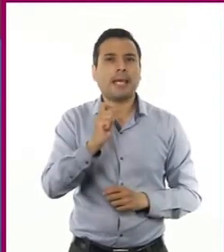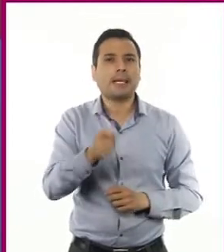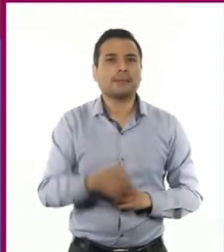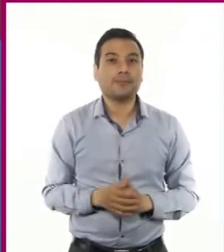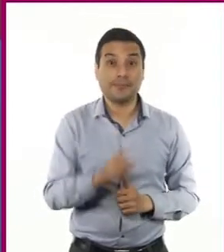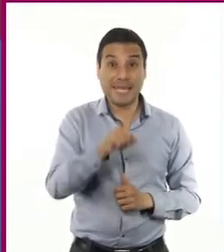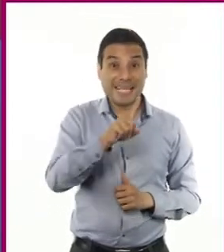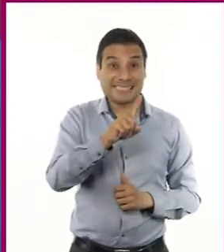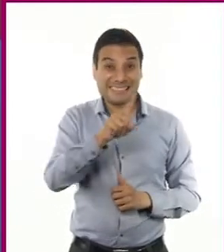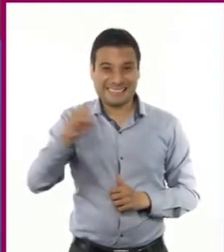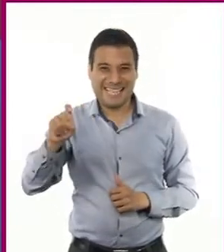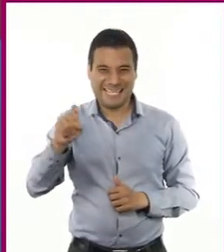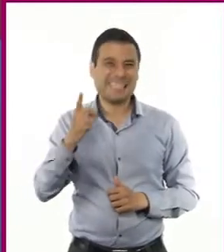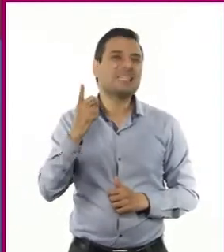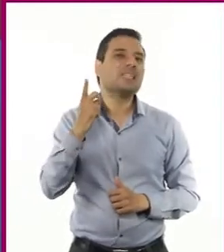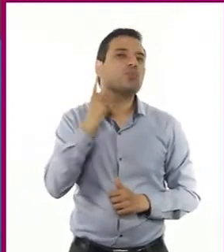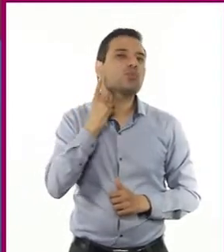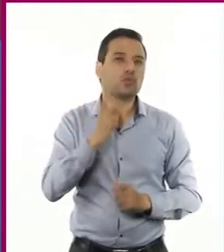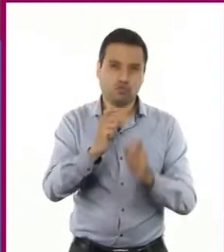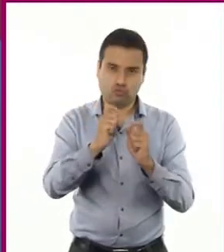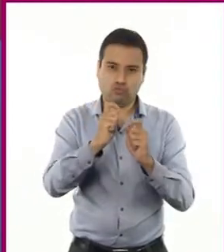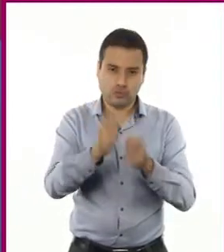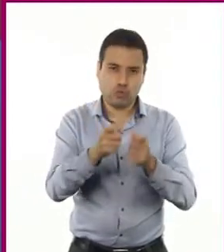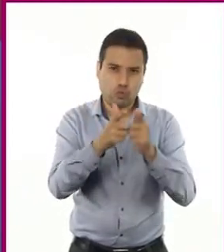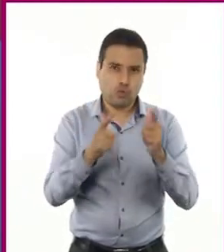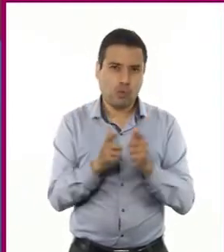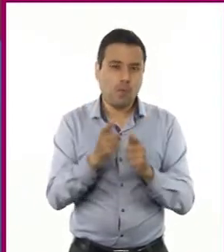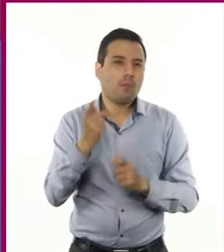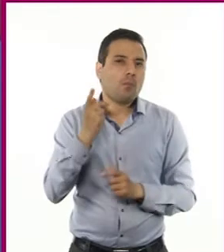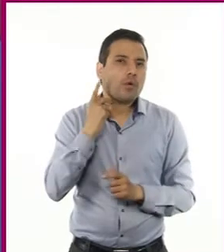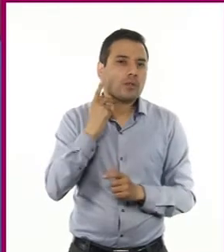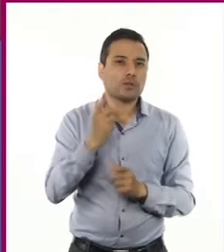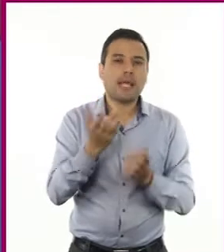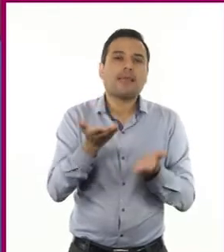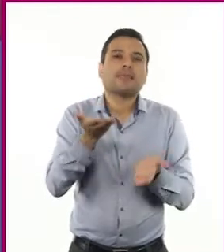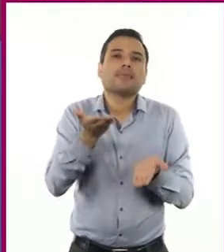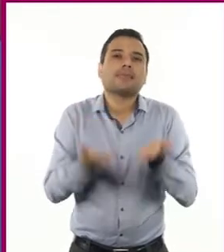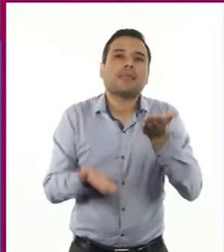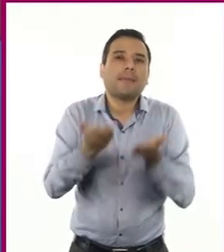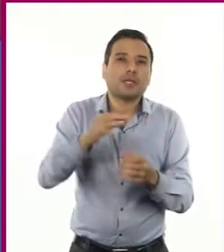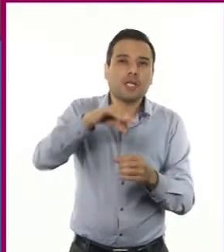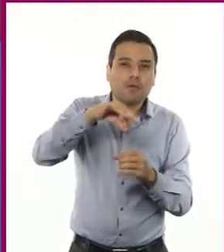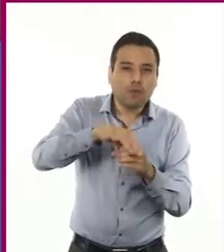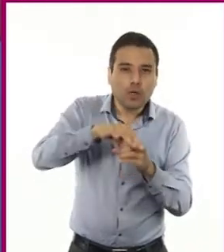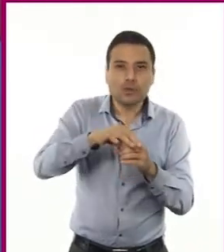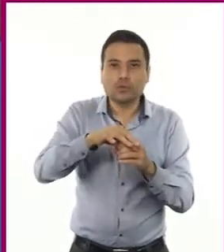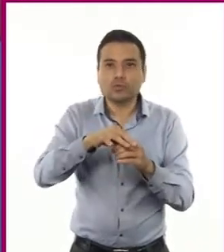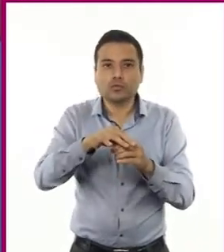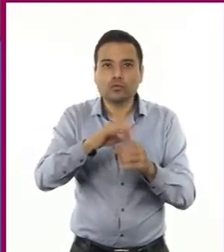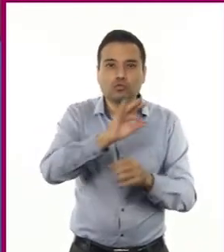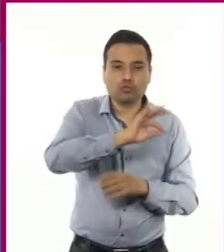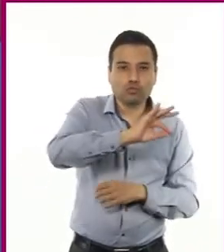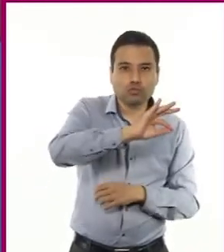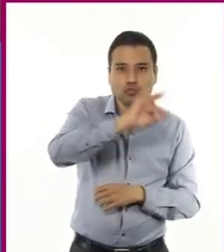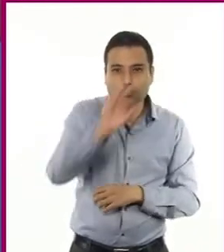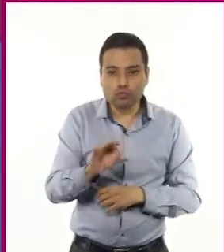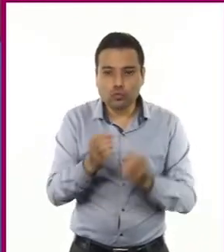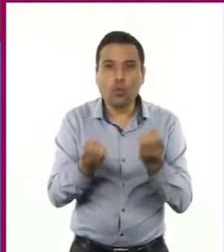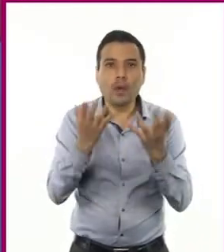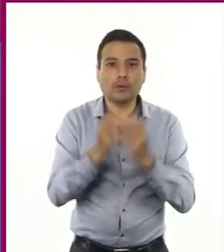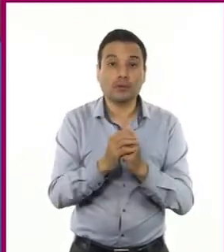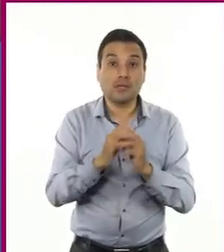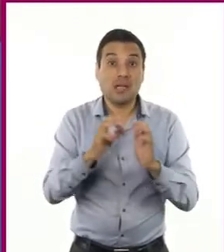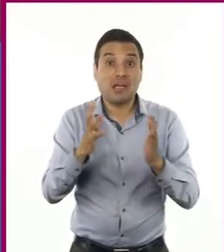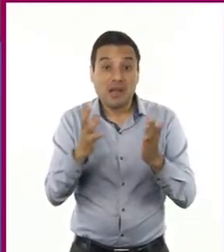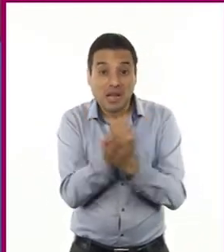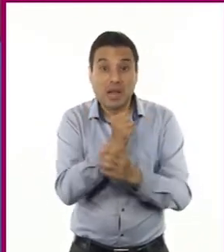100 escaños entre los partidos, según el porcentaje nacional de sufragios que obtuviesen, independientemente de si hubiesen ganado